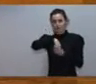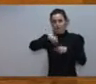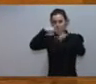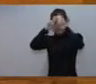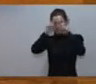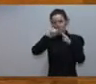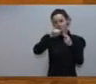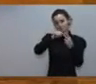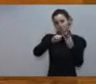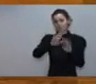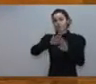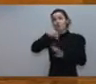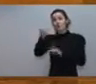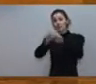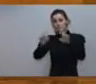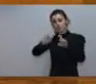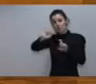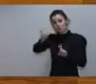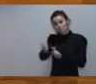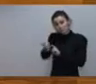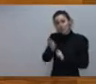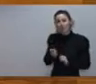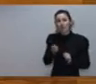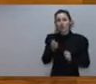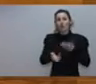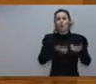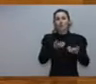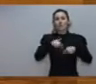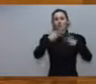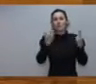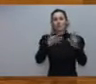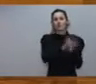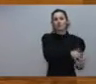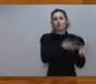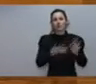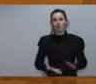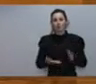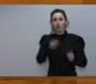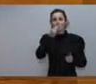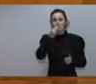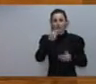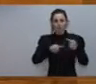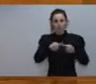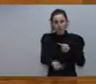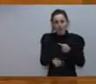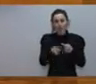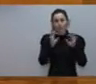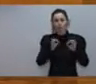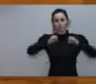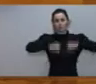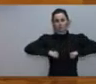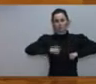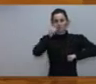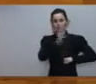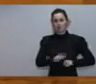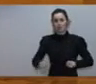La externalización de la cocina pública ha transformado la alimentación diaria de mayores, niños y enfermos en una